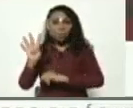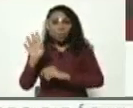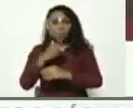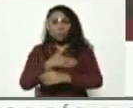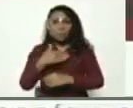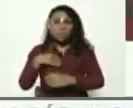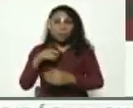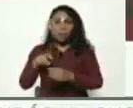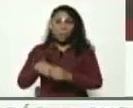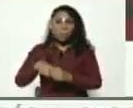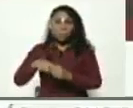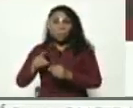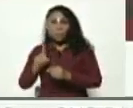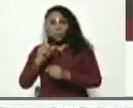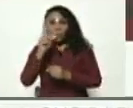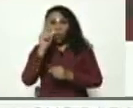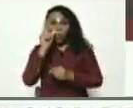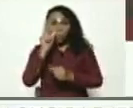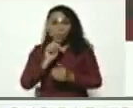de sus filas un zambo.